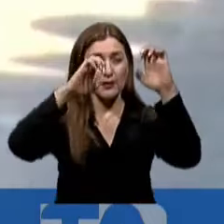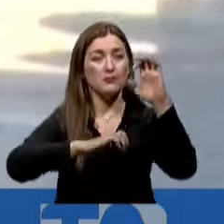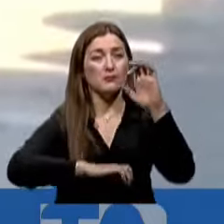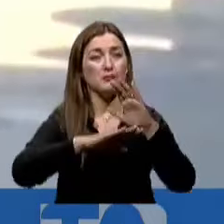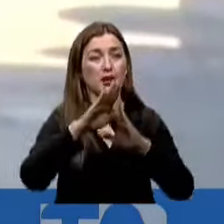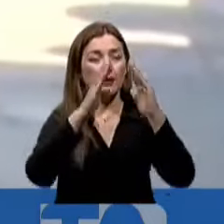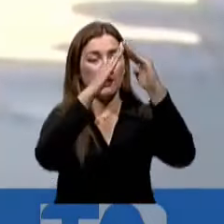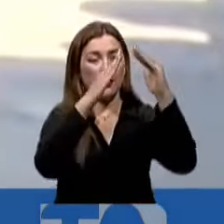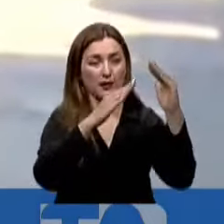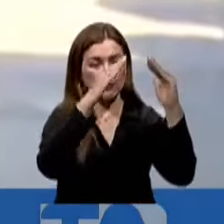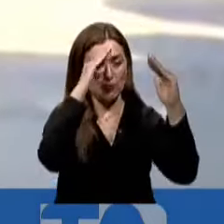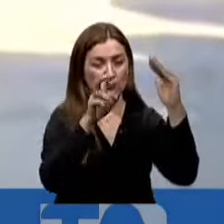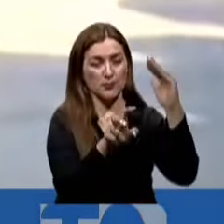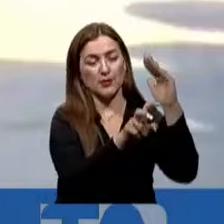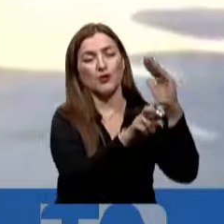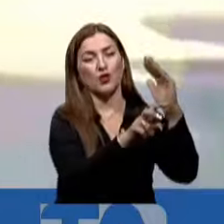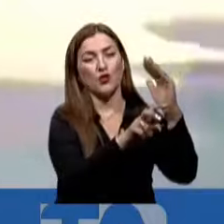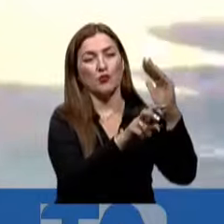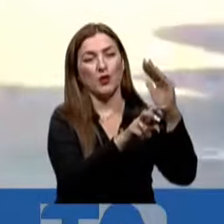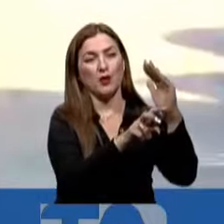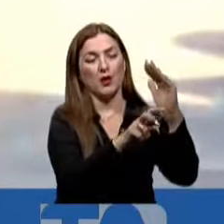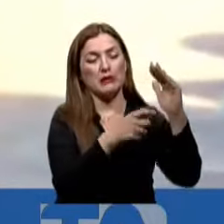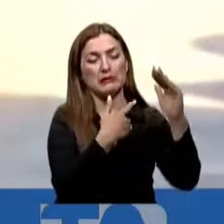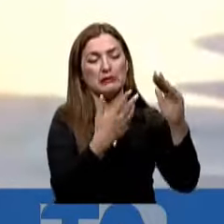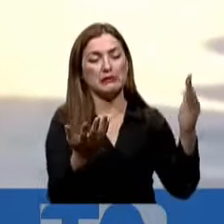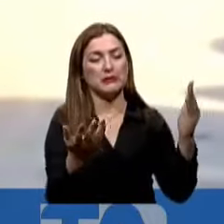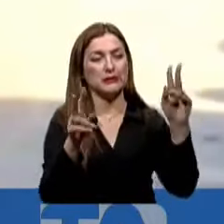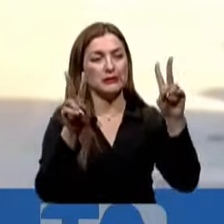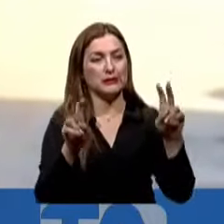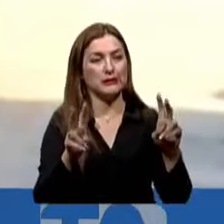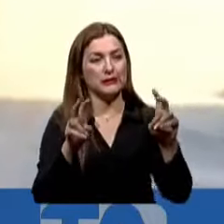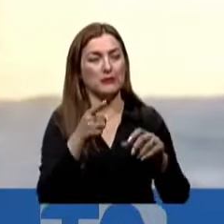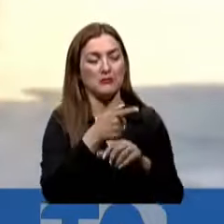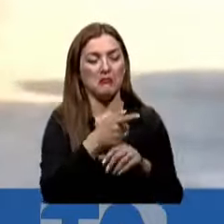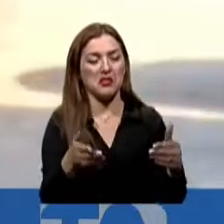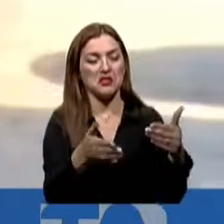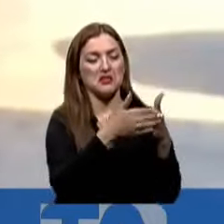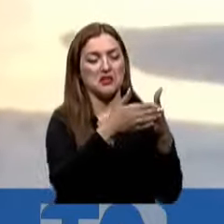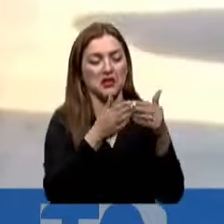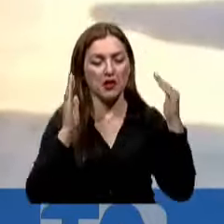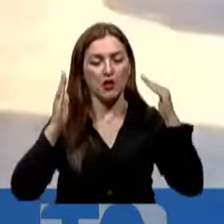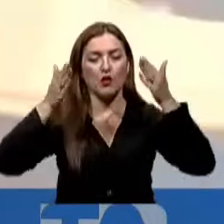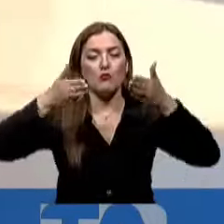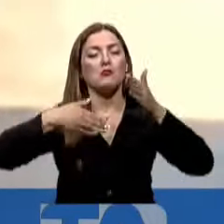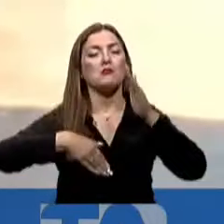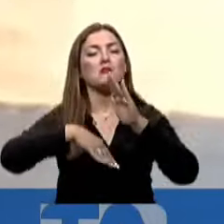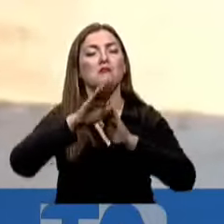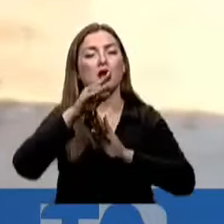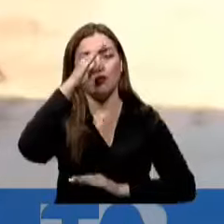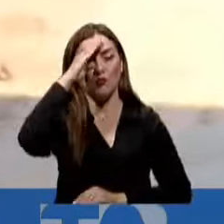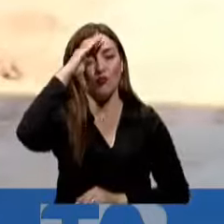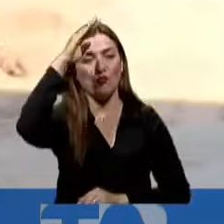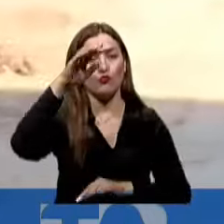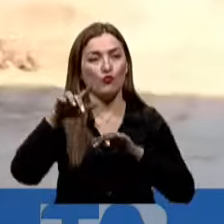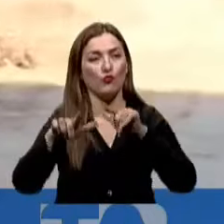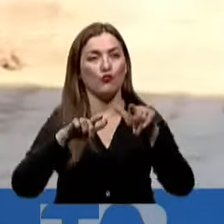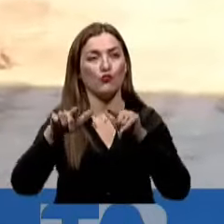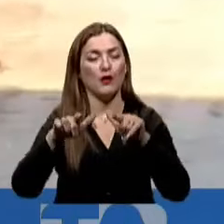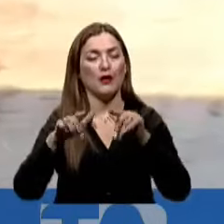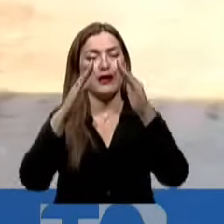mayoría de unidades policiales están deshabilitadas Y las disposiciones es que se concentren la mayoría de uniformados en estos